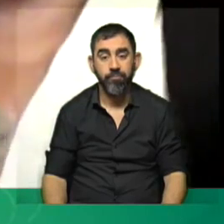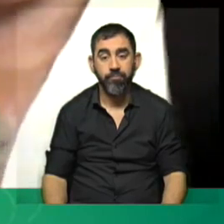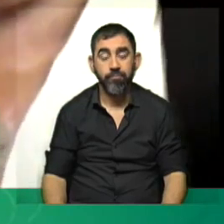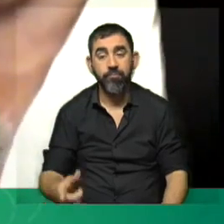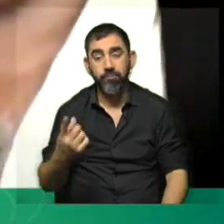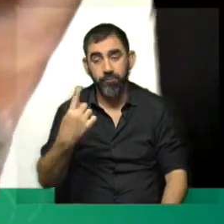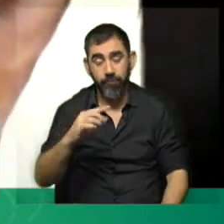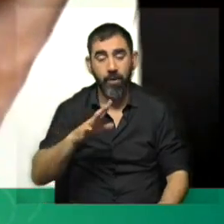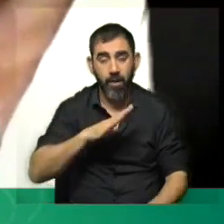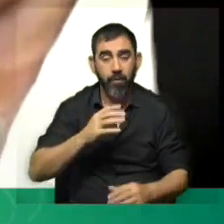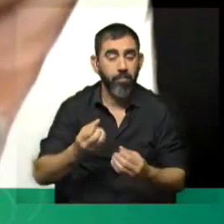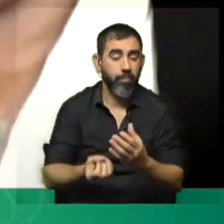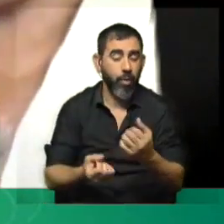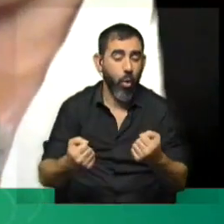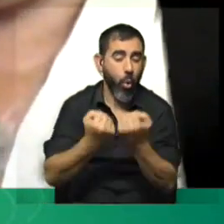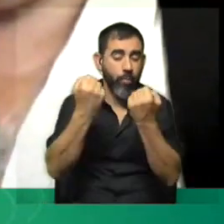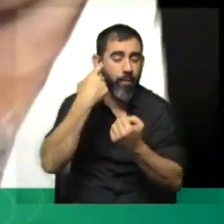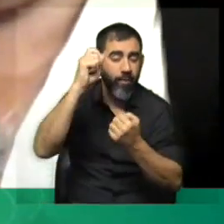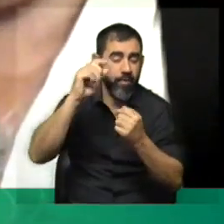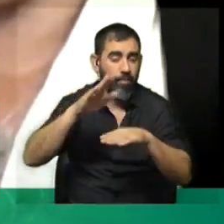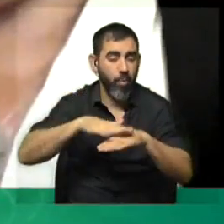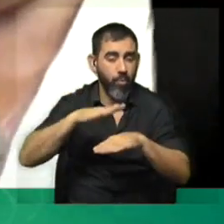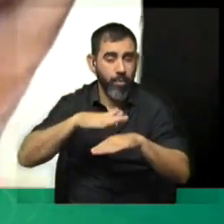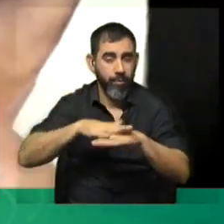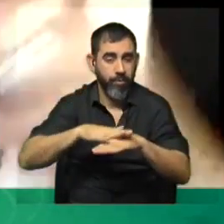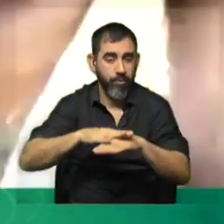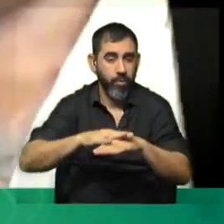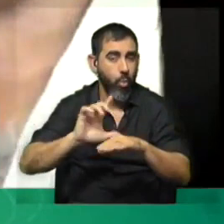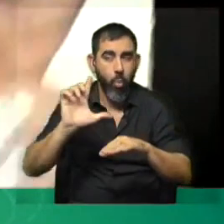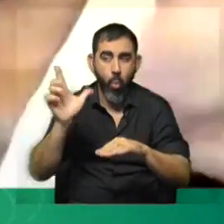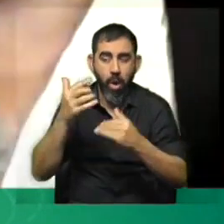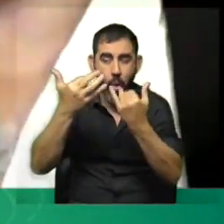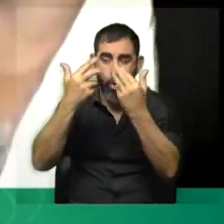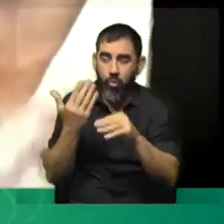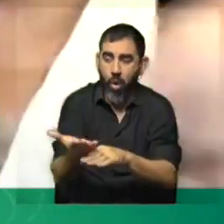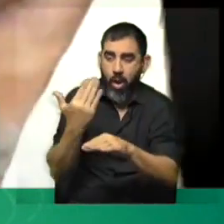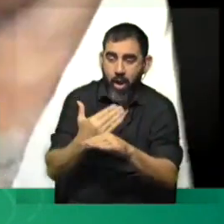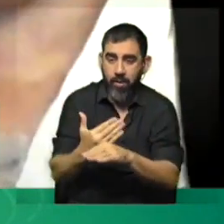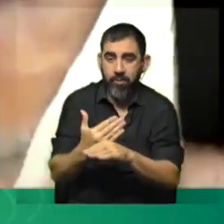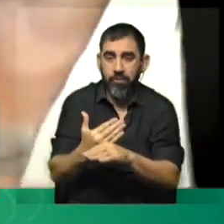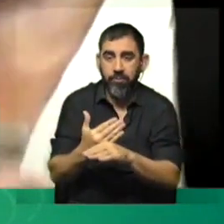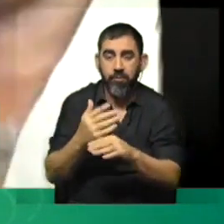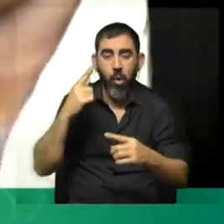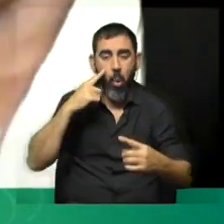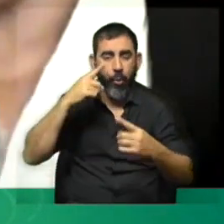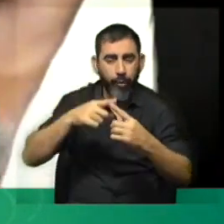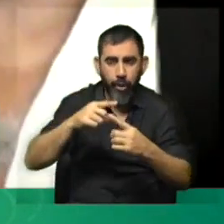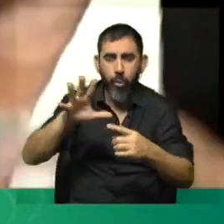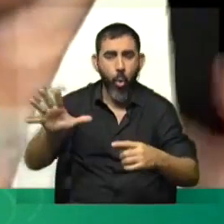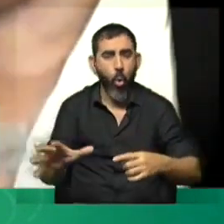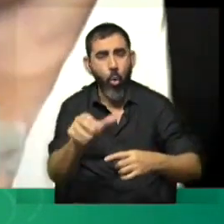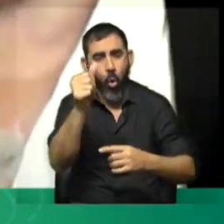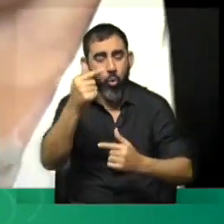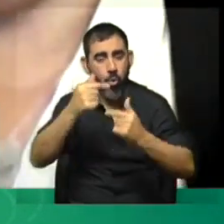cierto nivel de improvisación, ya que se está trabajando con las progresiones y las metas de logro y otras cuestiones